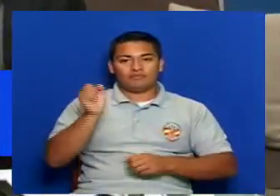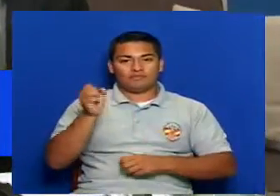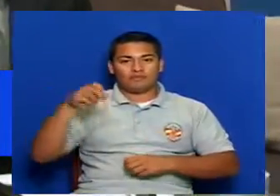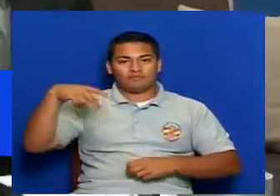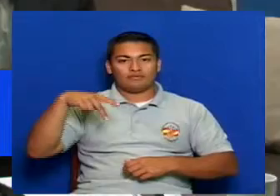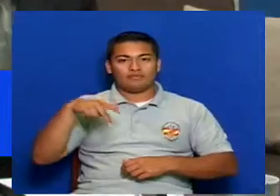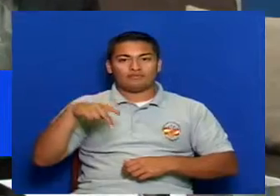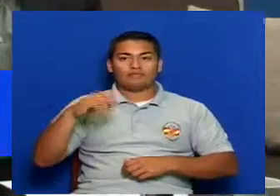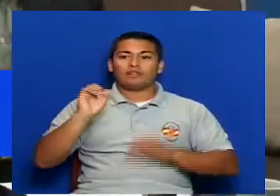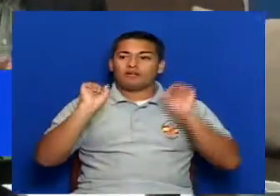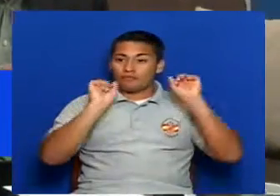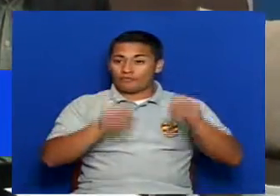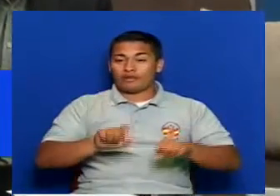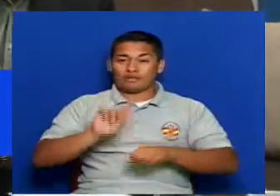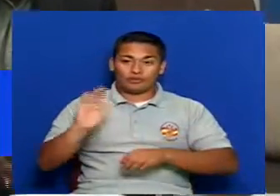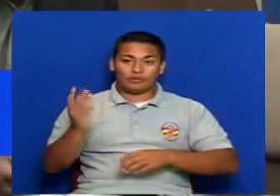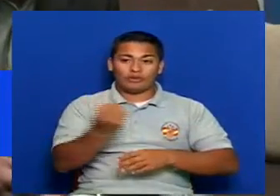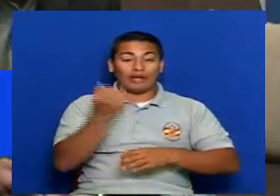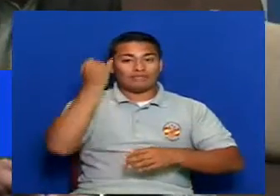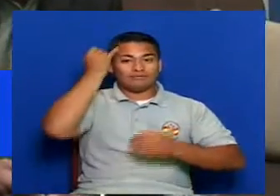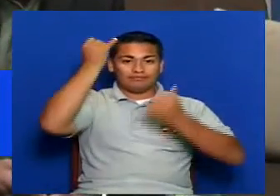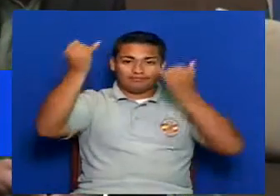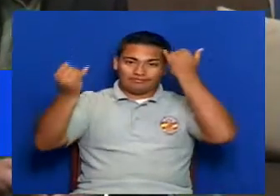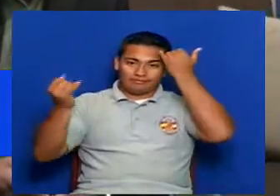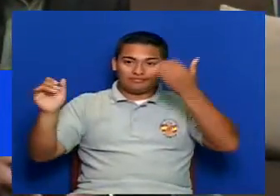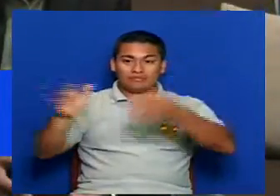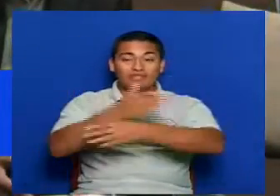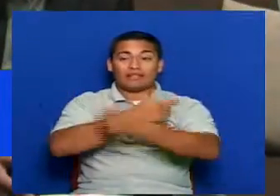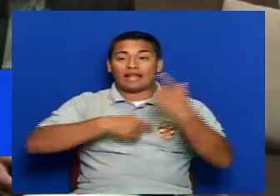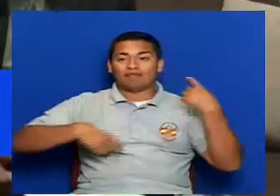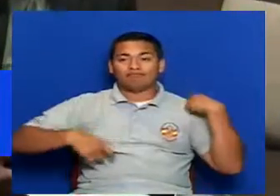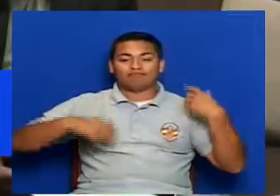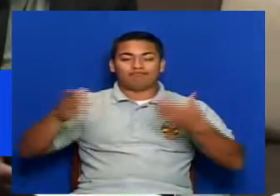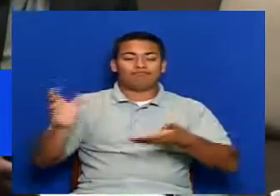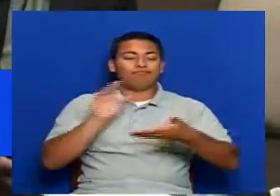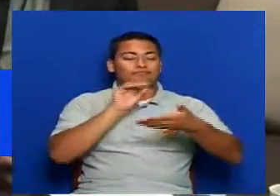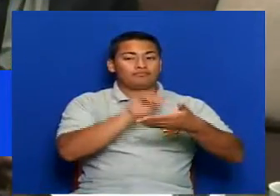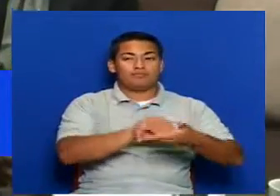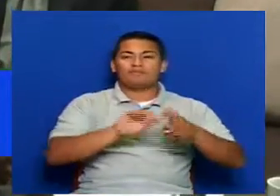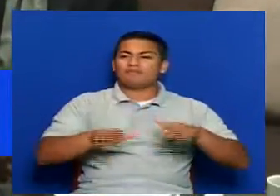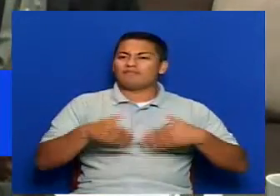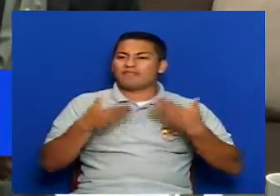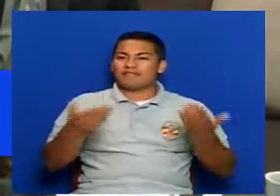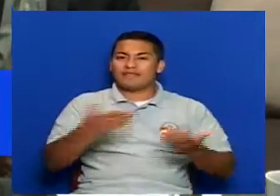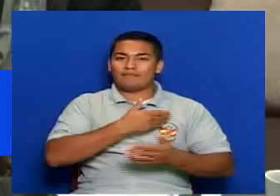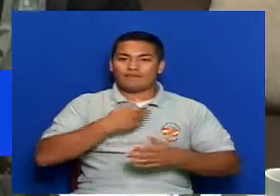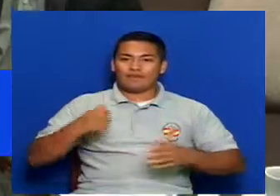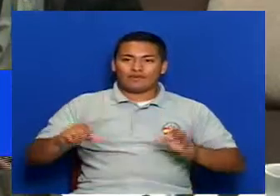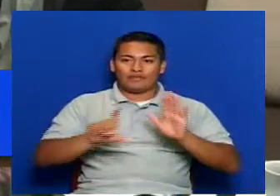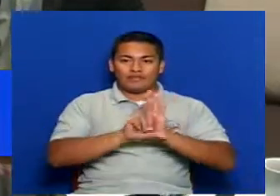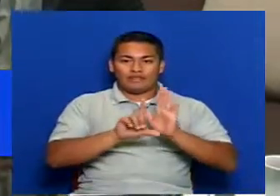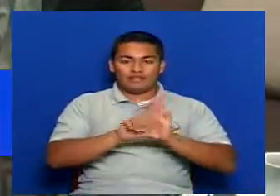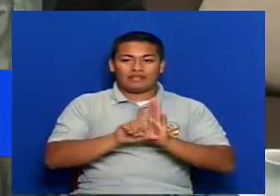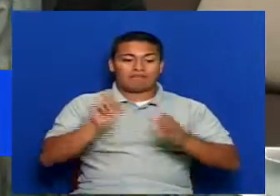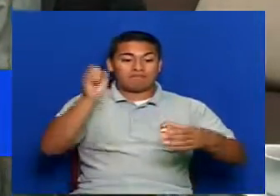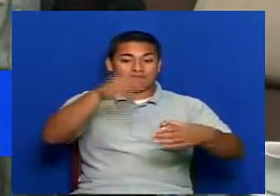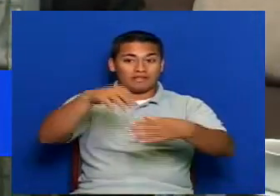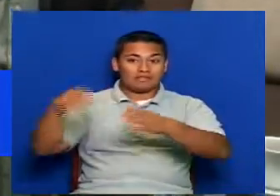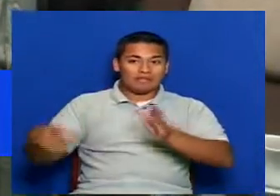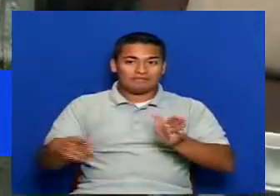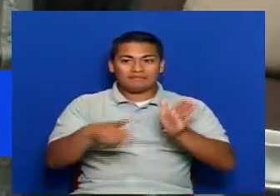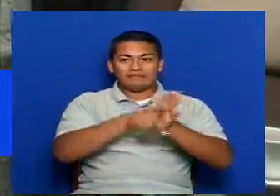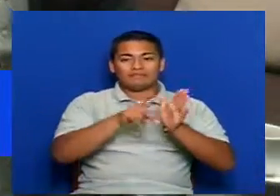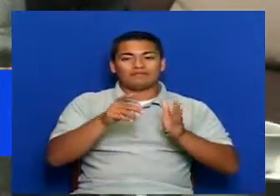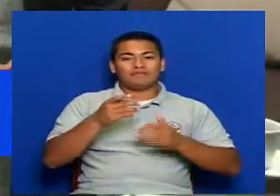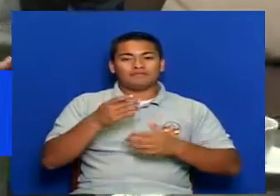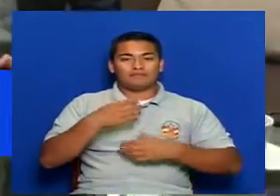y que podamos tener los aportes que pueda ser el ejecutivo para la para mejorar definitivamente la ley de residuos sólidos peligrosos en el